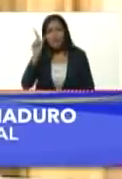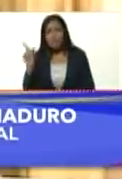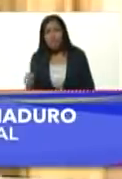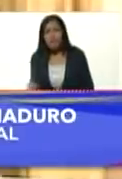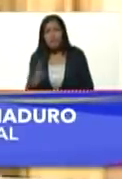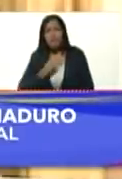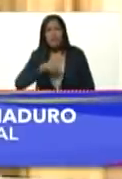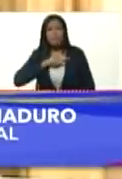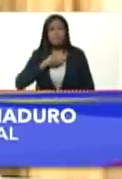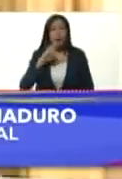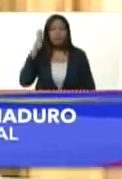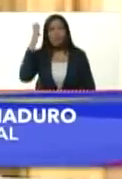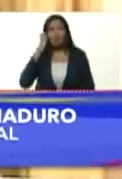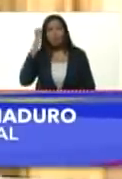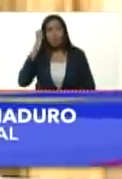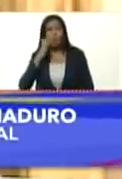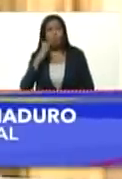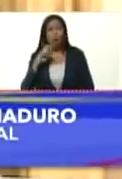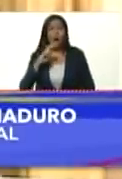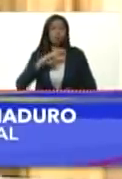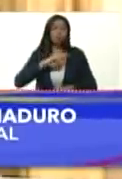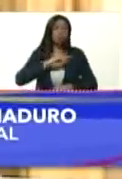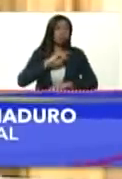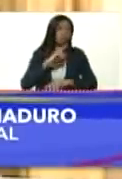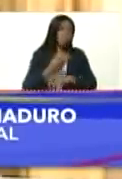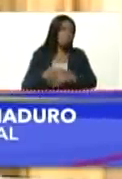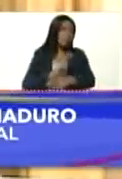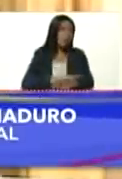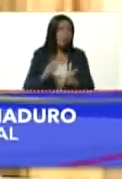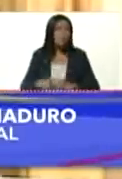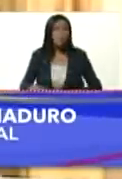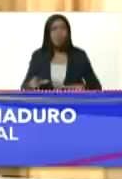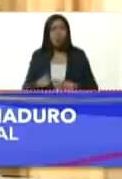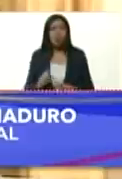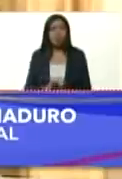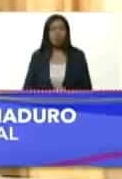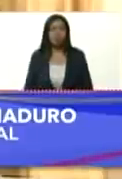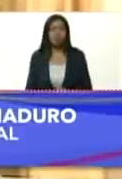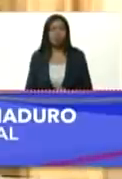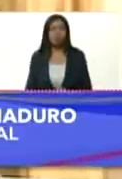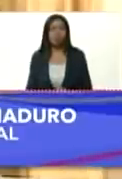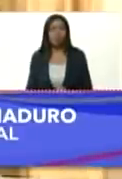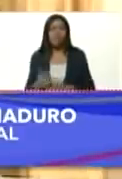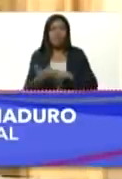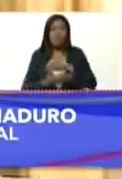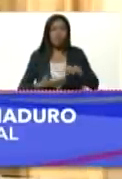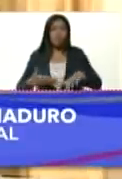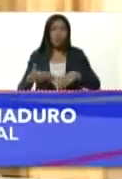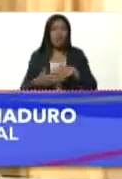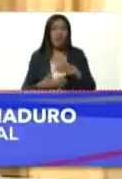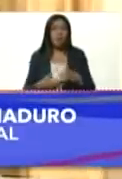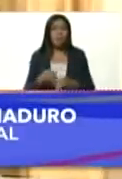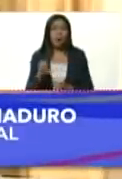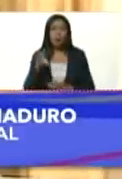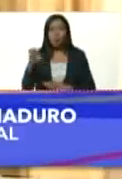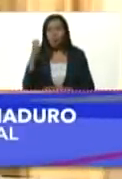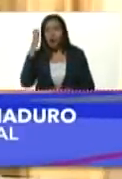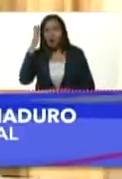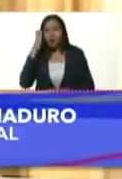hermana España, en Europa. El epicentro de la crisis de esta pandemia está en